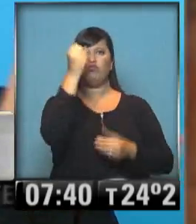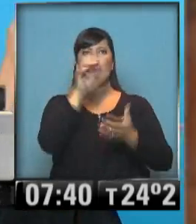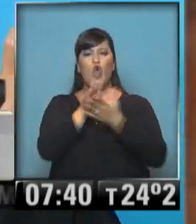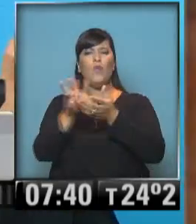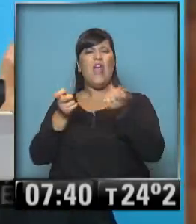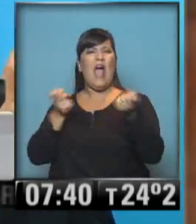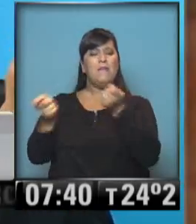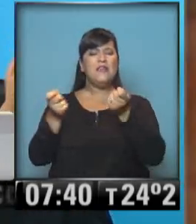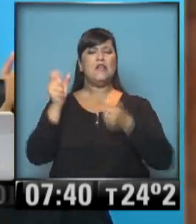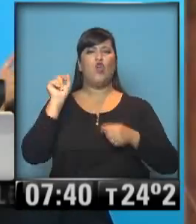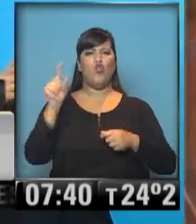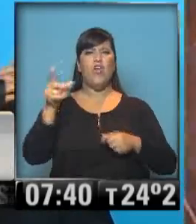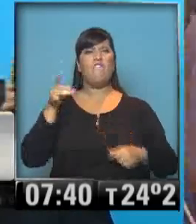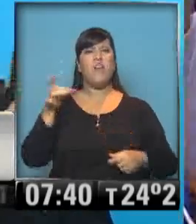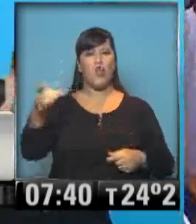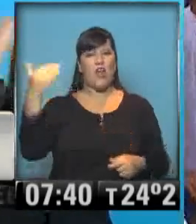ferrocarriles